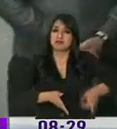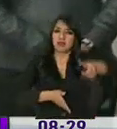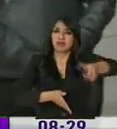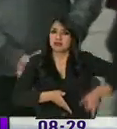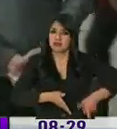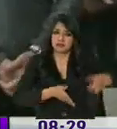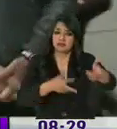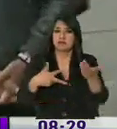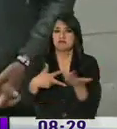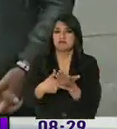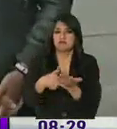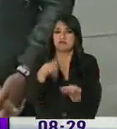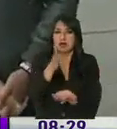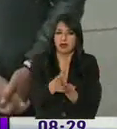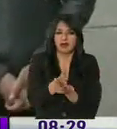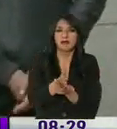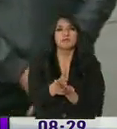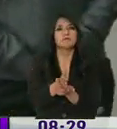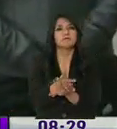de la parada